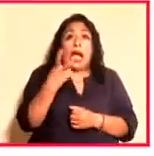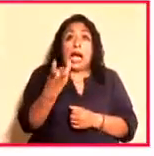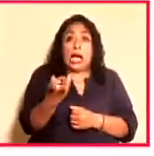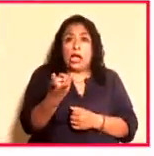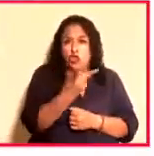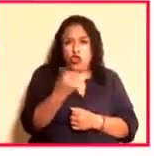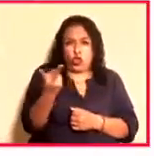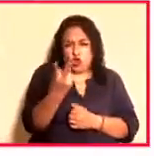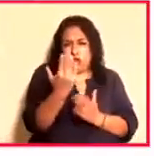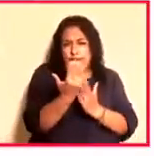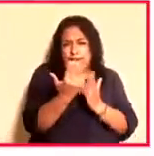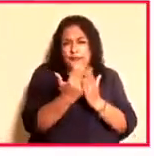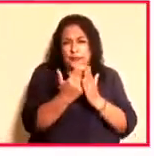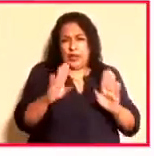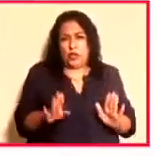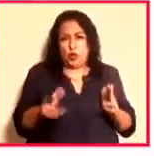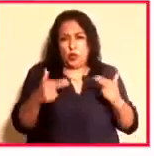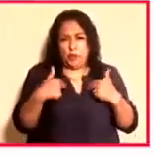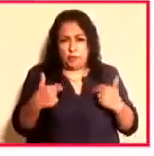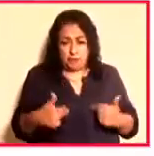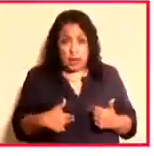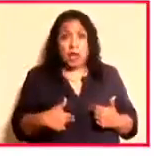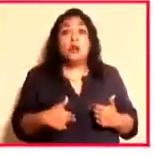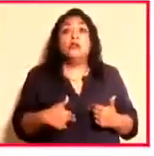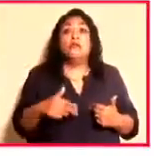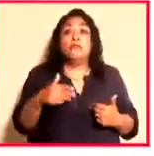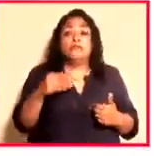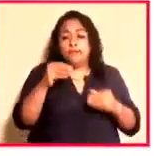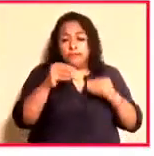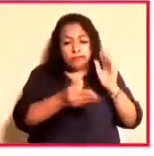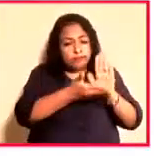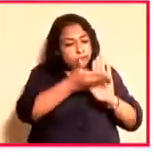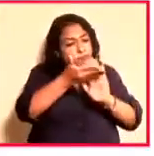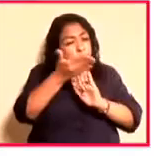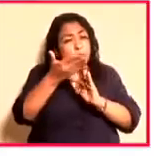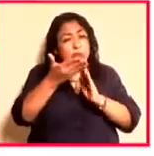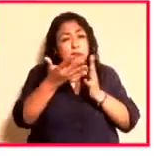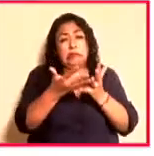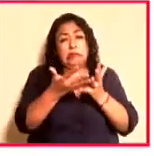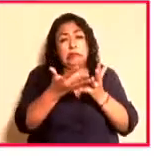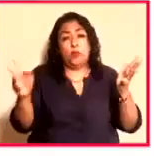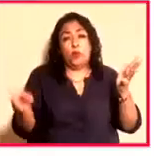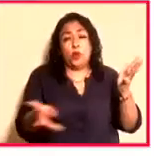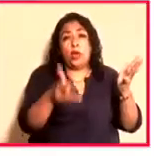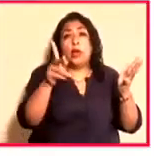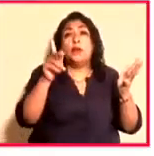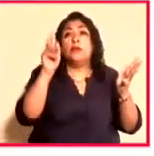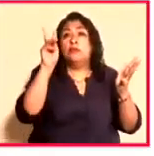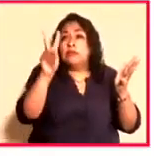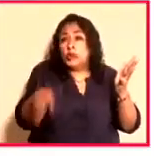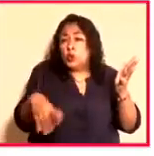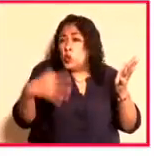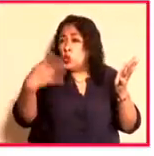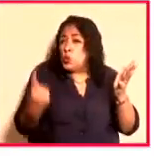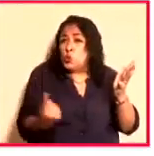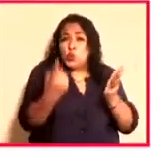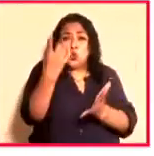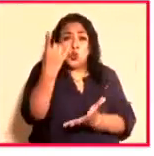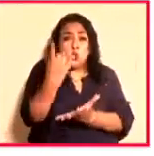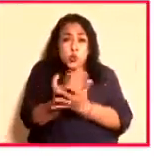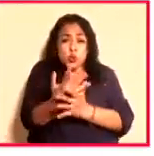dos elementos humanos fueron construyendo la grandeza de un pueblo que es realmente único porque